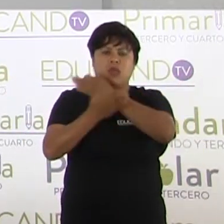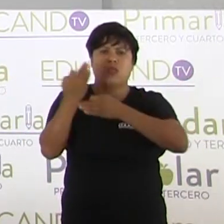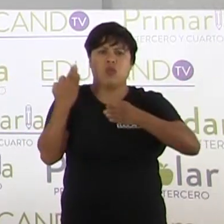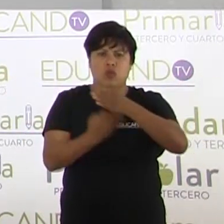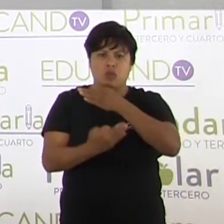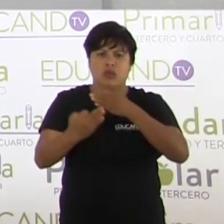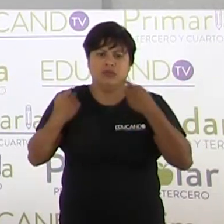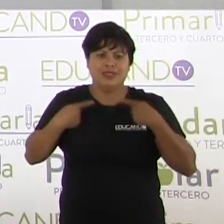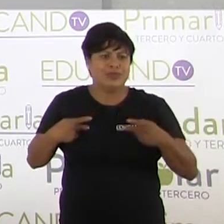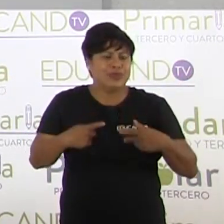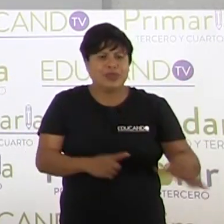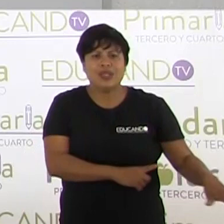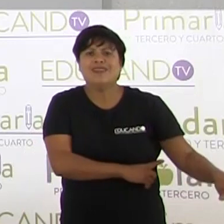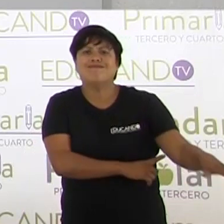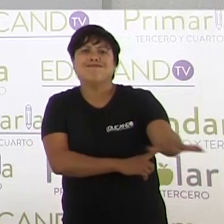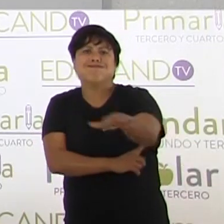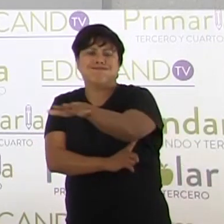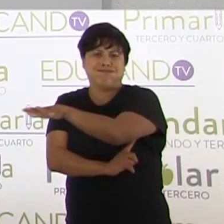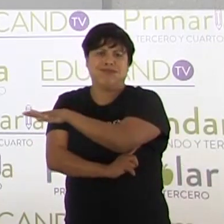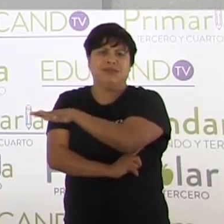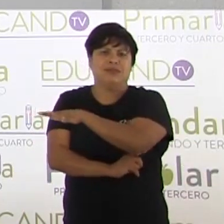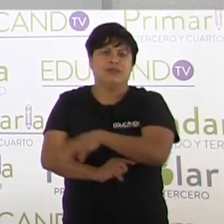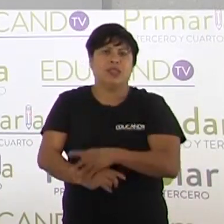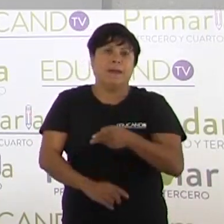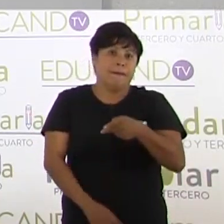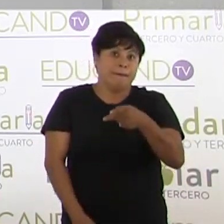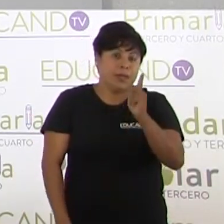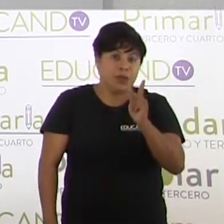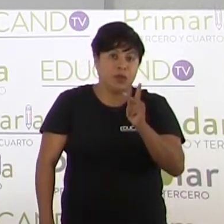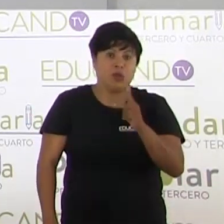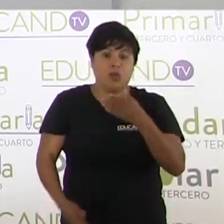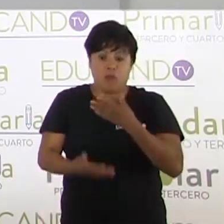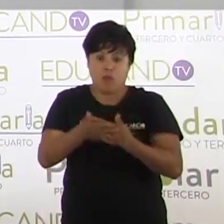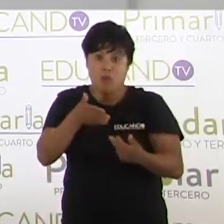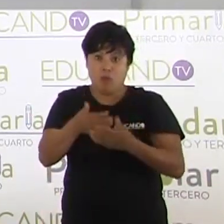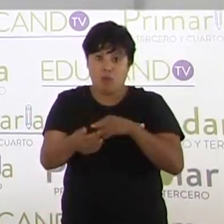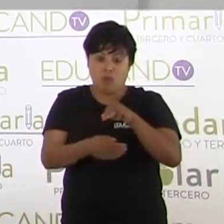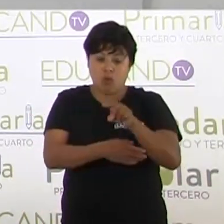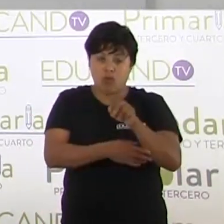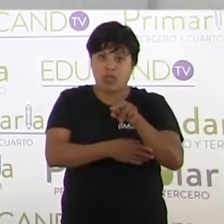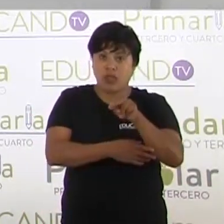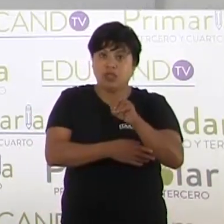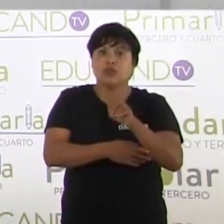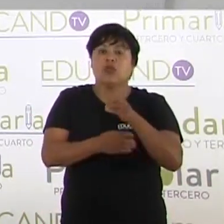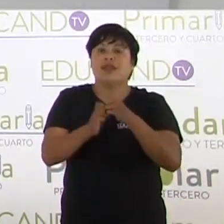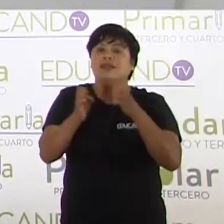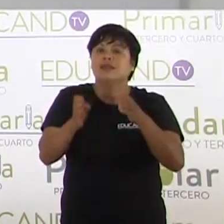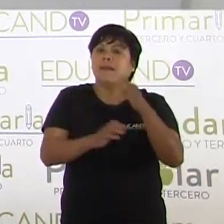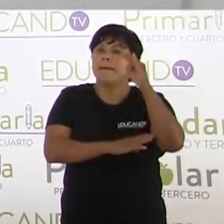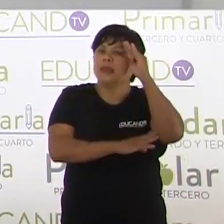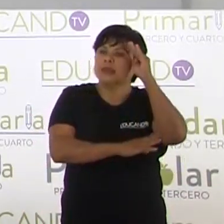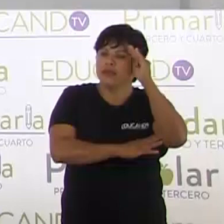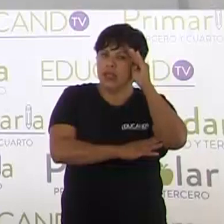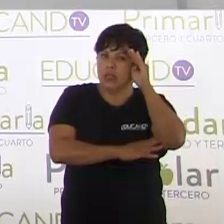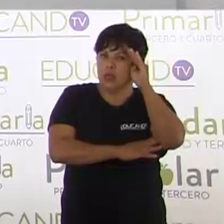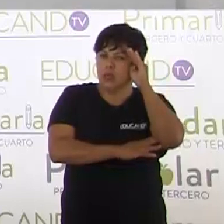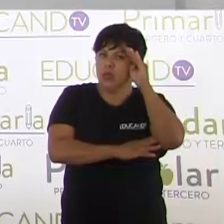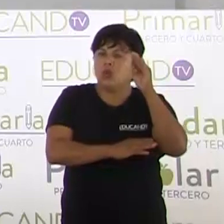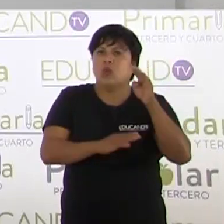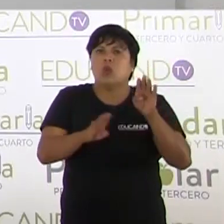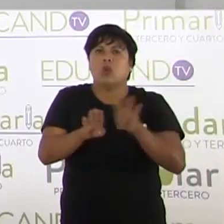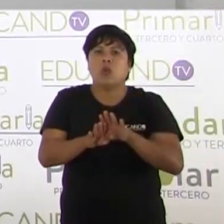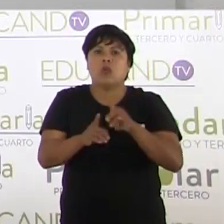los sectores de la población, pero el modernismo está pensando, claro está, en